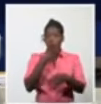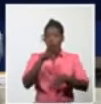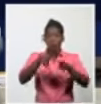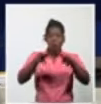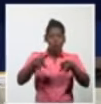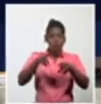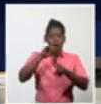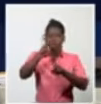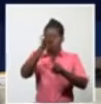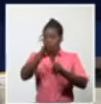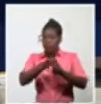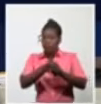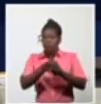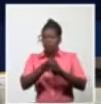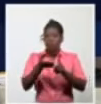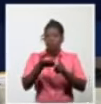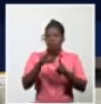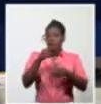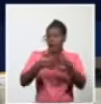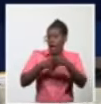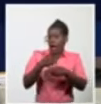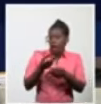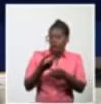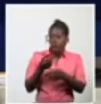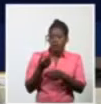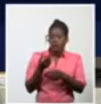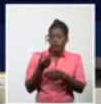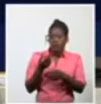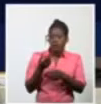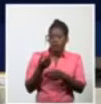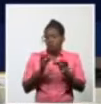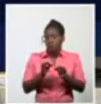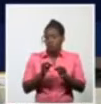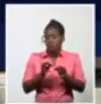lo utilicen como medio de protección. Entonces reitero,